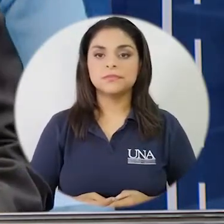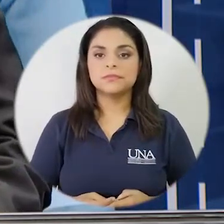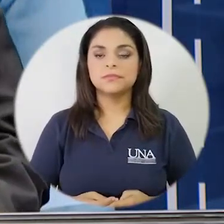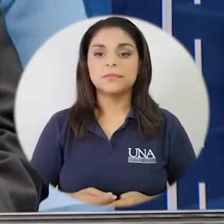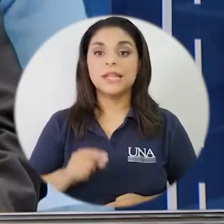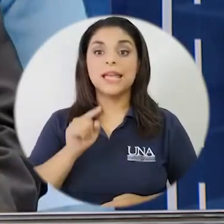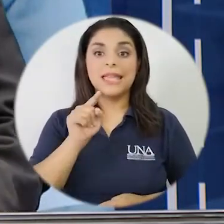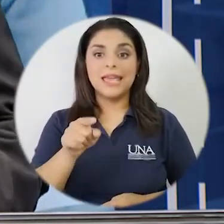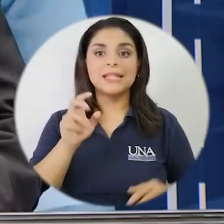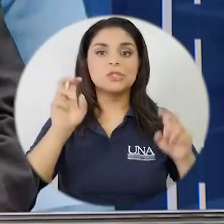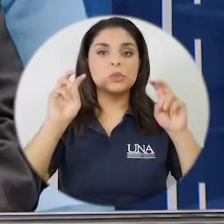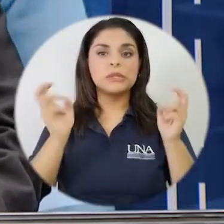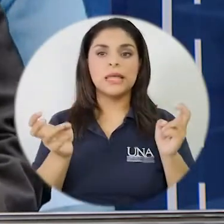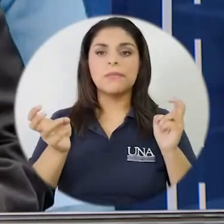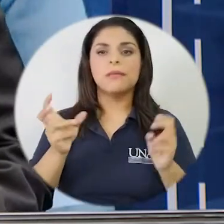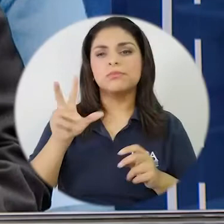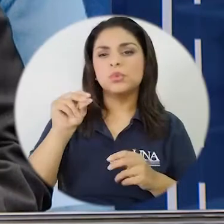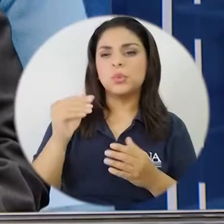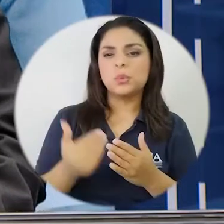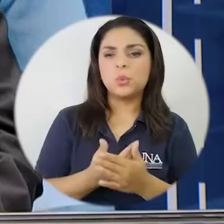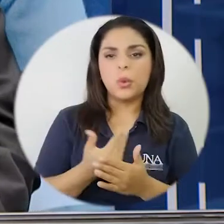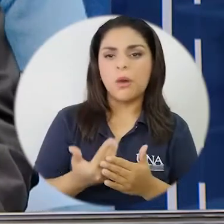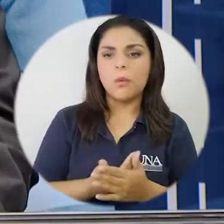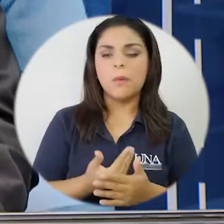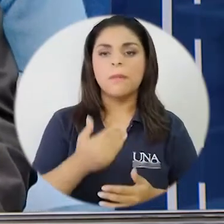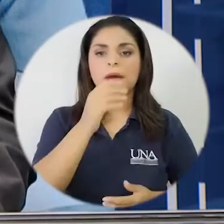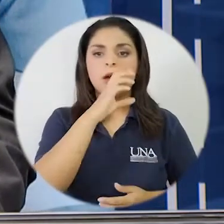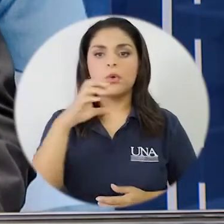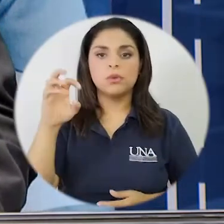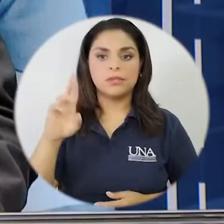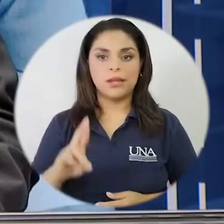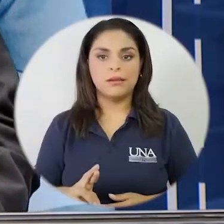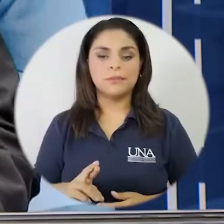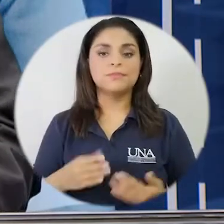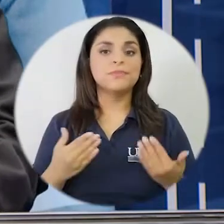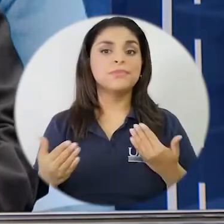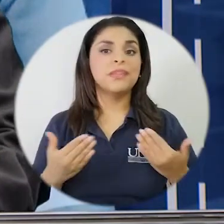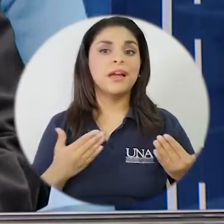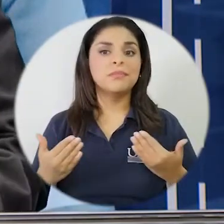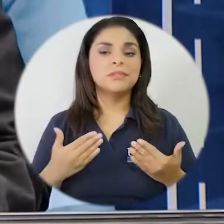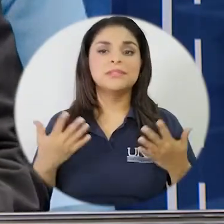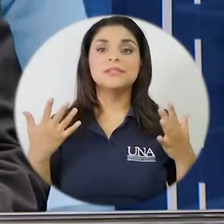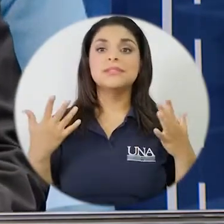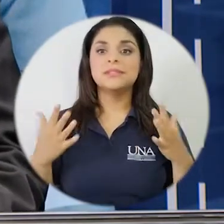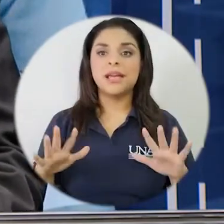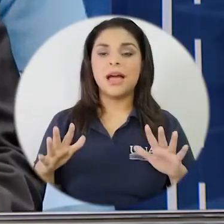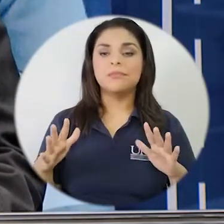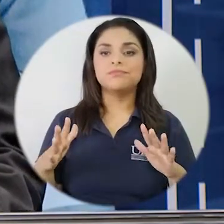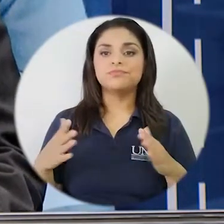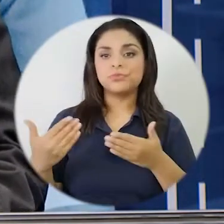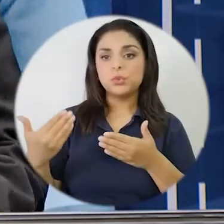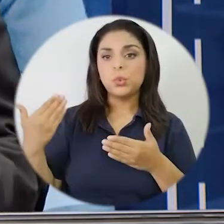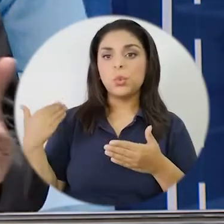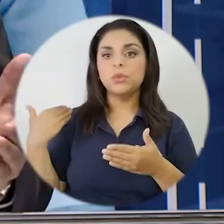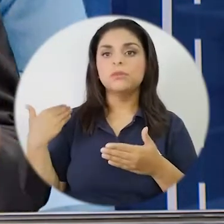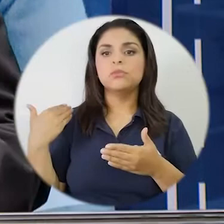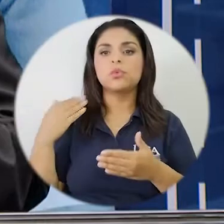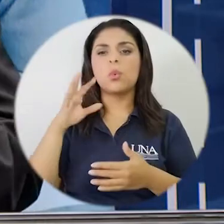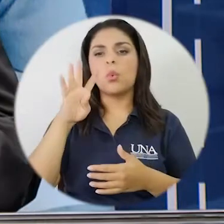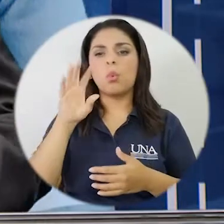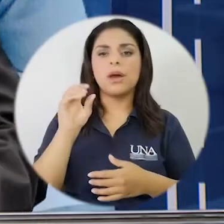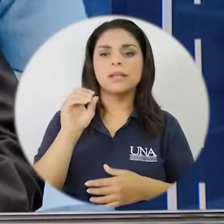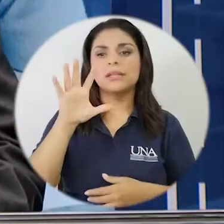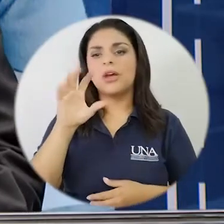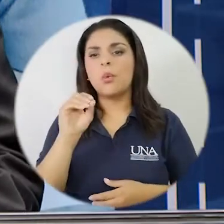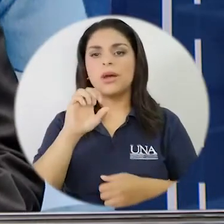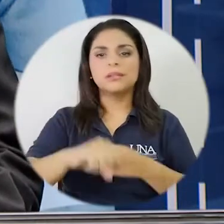van a estar ahí. Y este es un tema que no es nuevo para Costa Rica, tal vez ha sido en los últimos